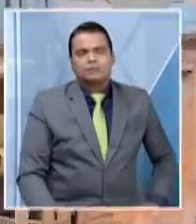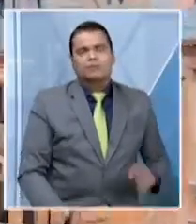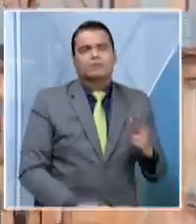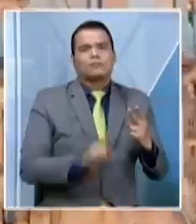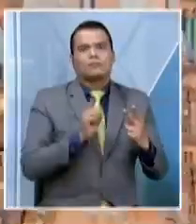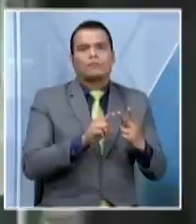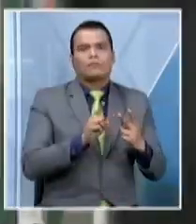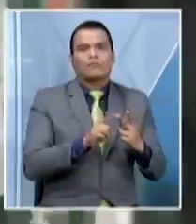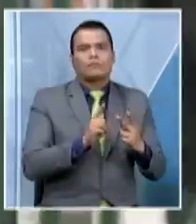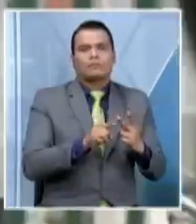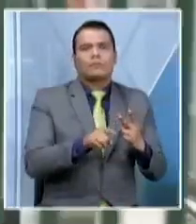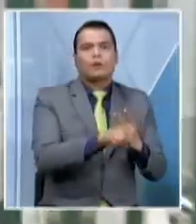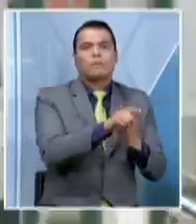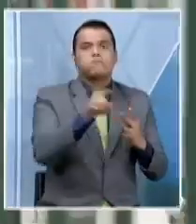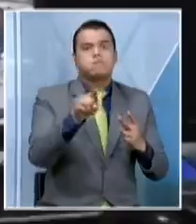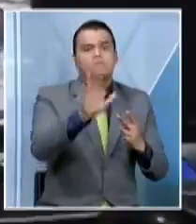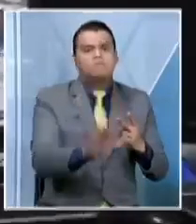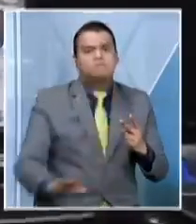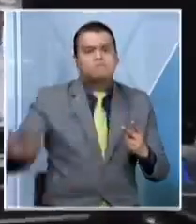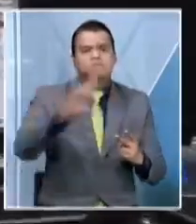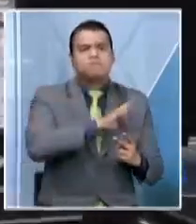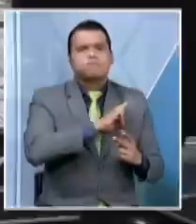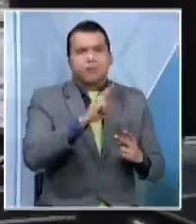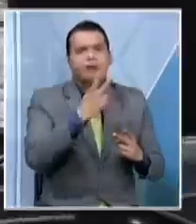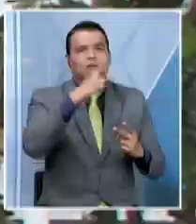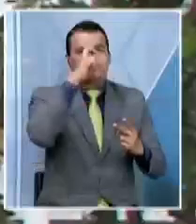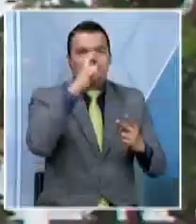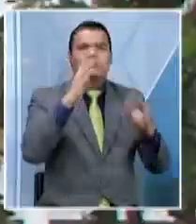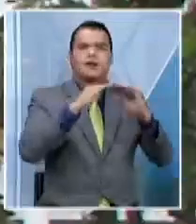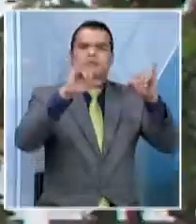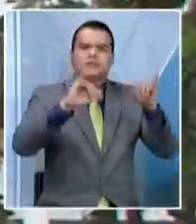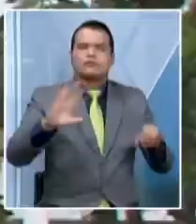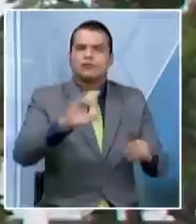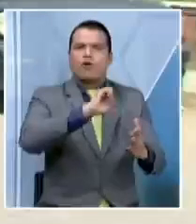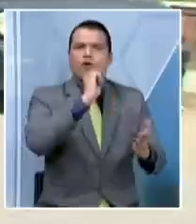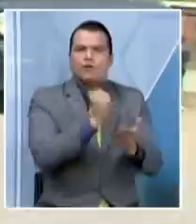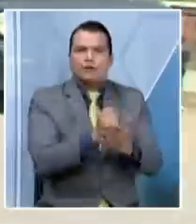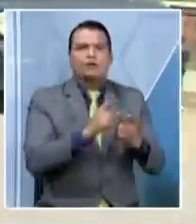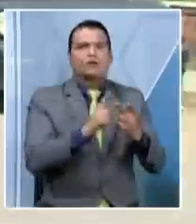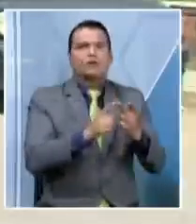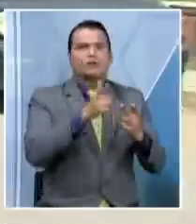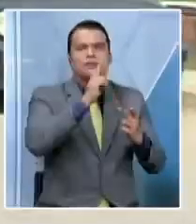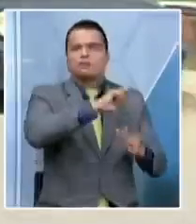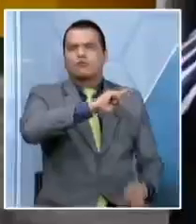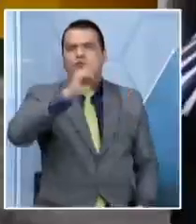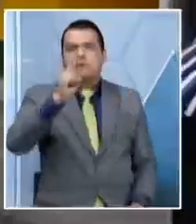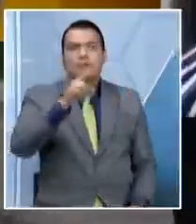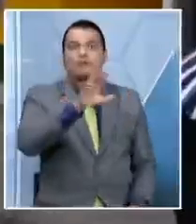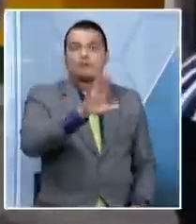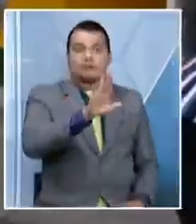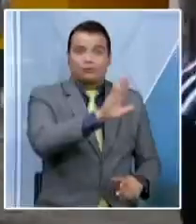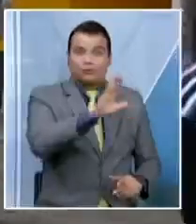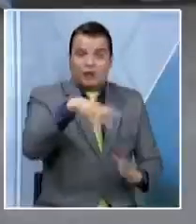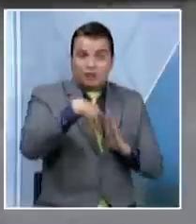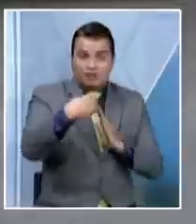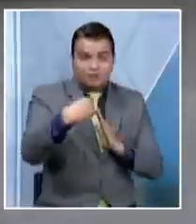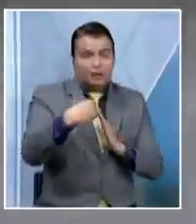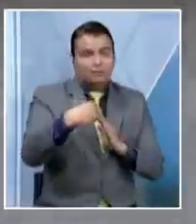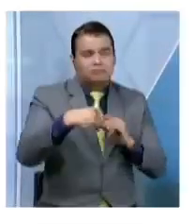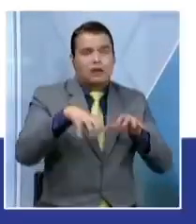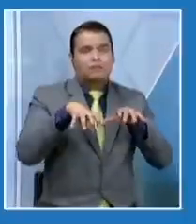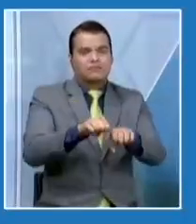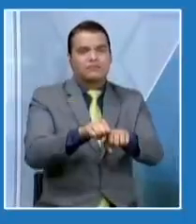El resto del departamento también tendrá ley seca y toque de queda. No salga de turismo porque será inmovilizado.